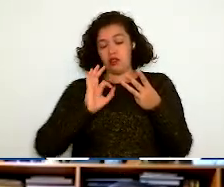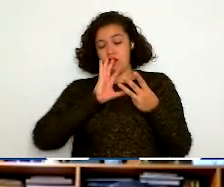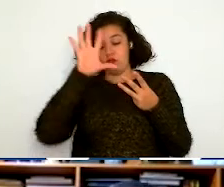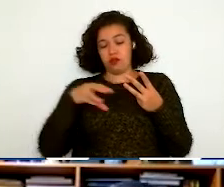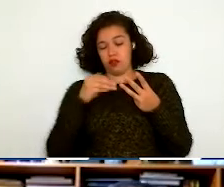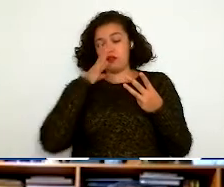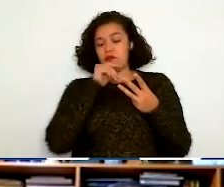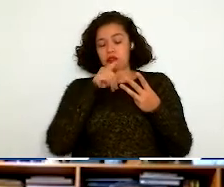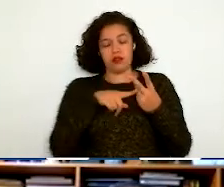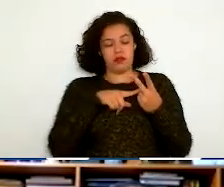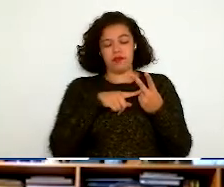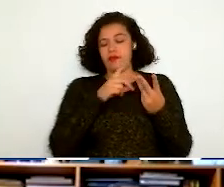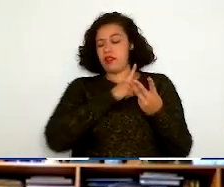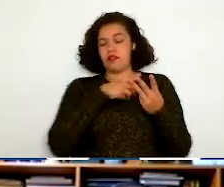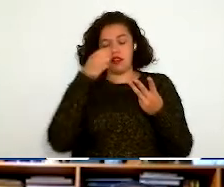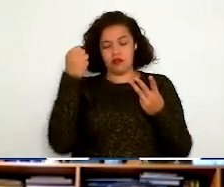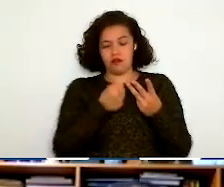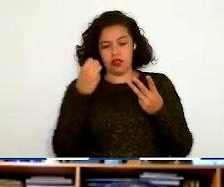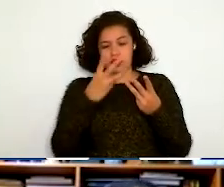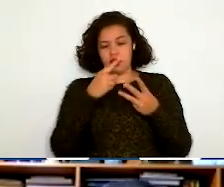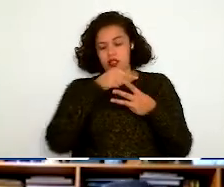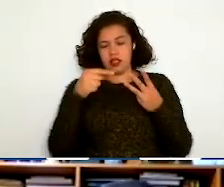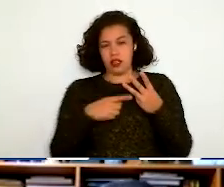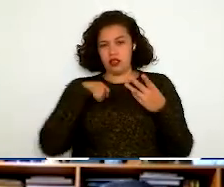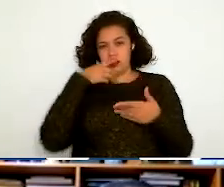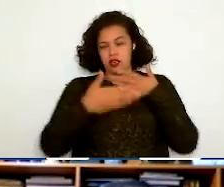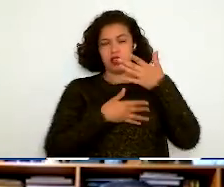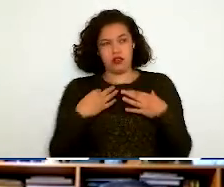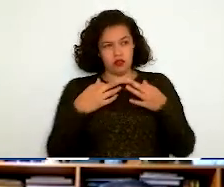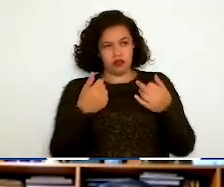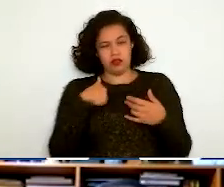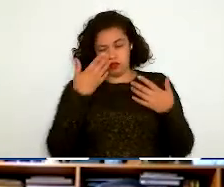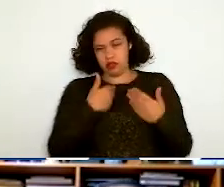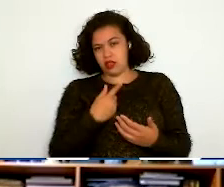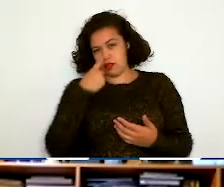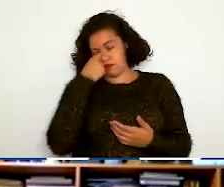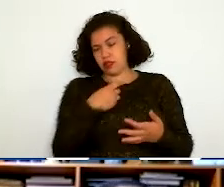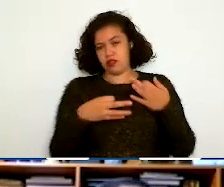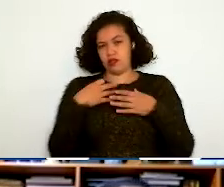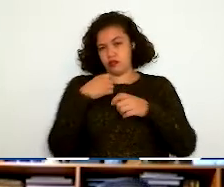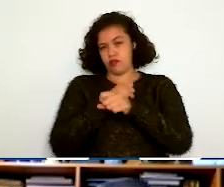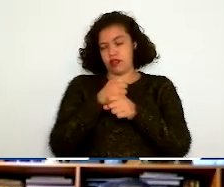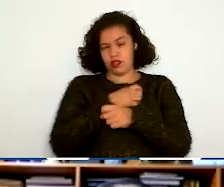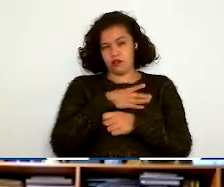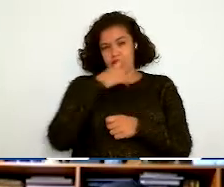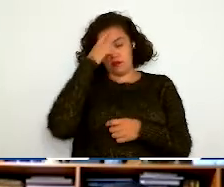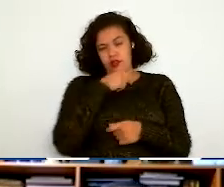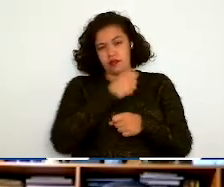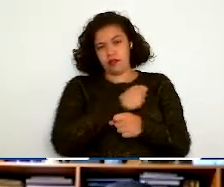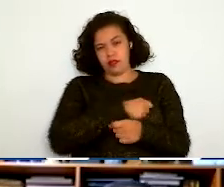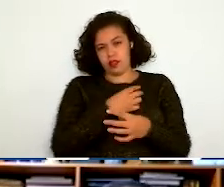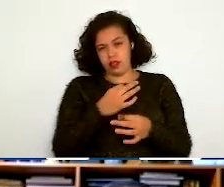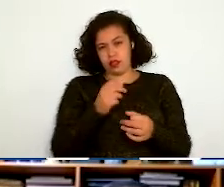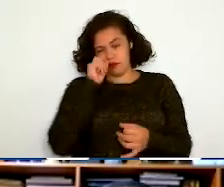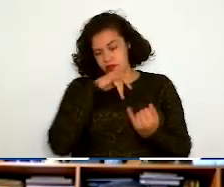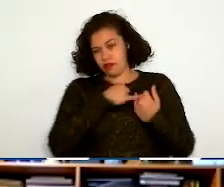nivel personal en la calidad del servicio que yo dé, ¿no?, para que se genere una buena práctica de calidad. Necesito